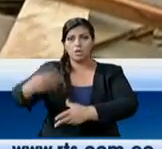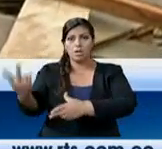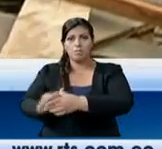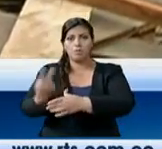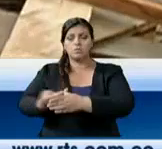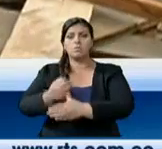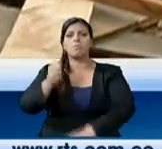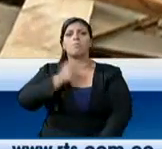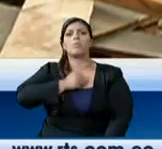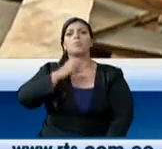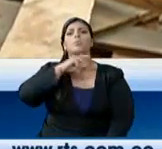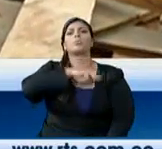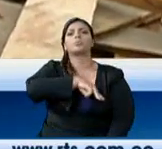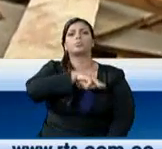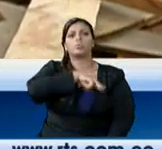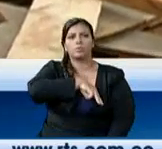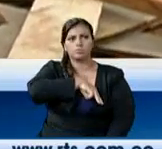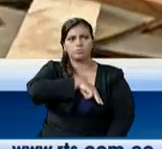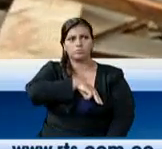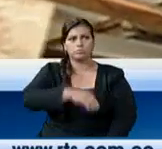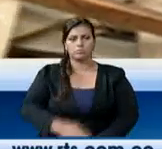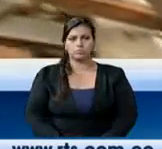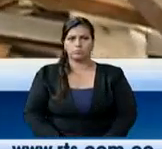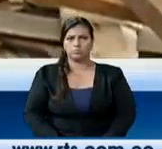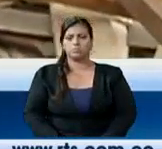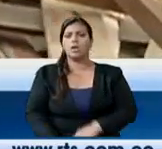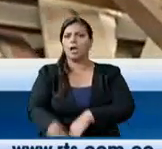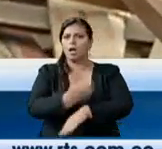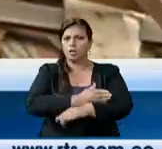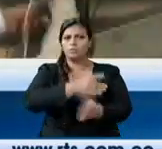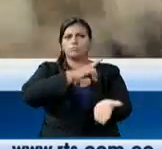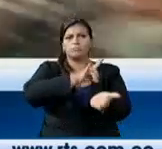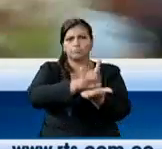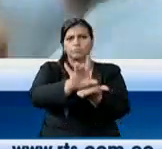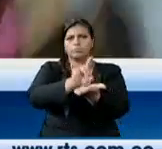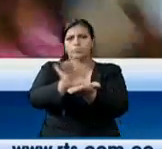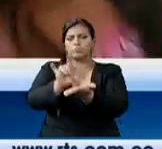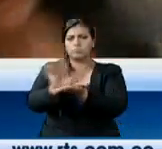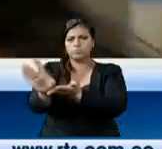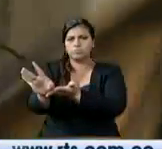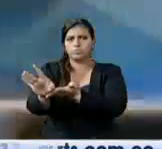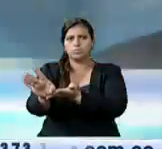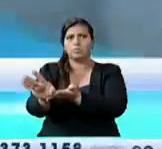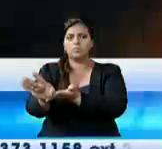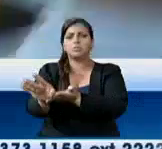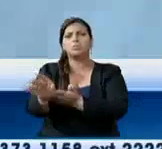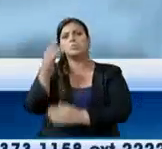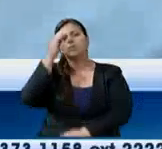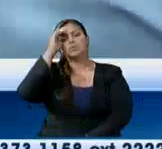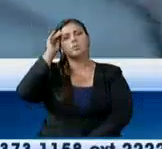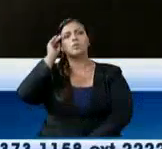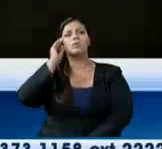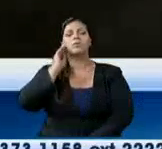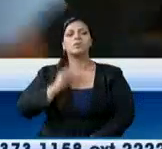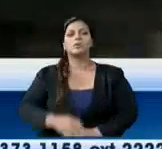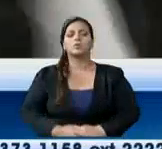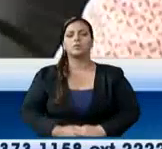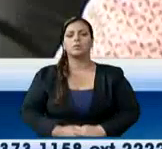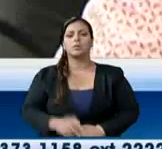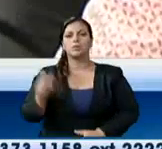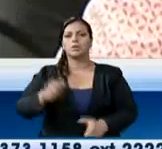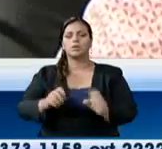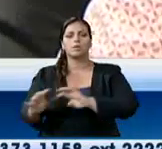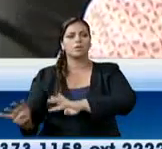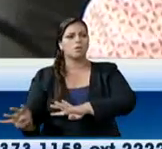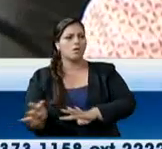son los derrocamientos planificados, sin embargo solo se pudo derrumbar 2. Debido a la agresión con la que personal municipal fue recibido.